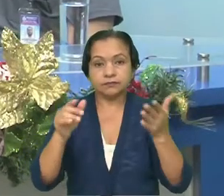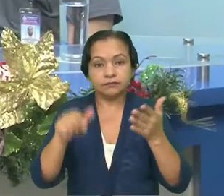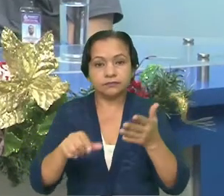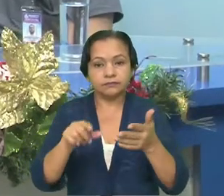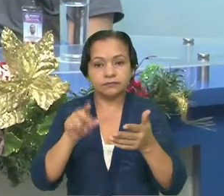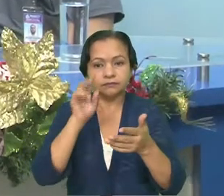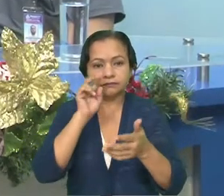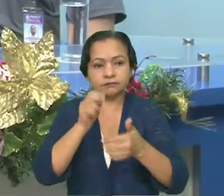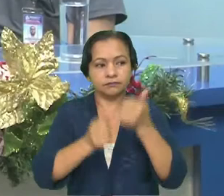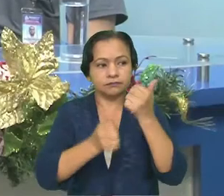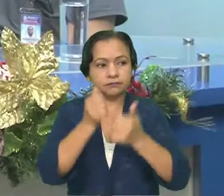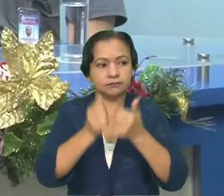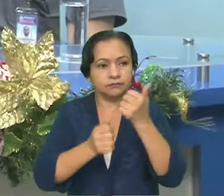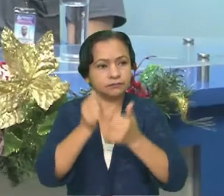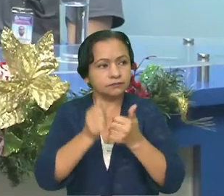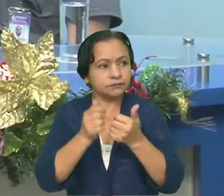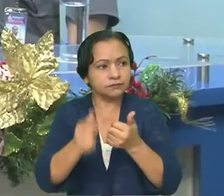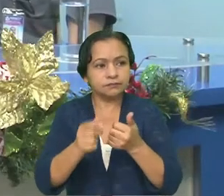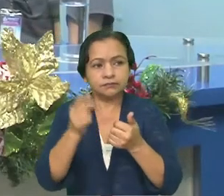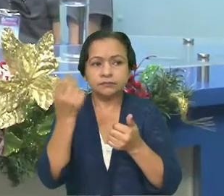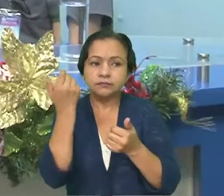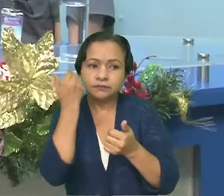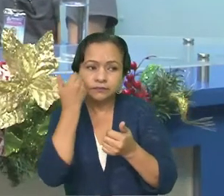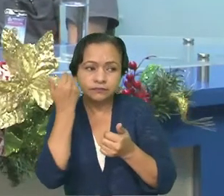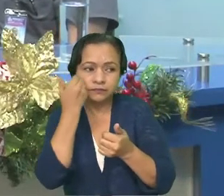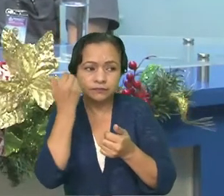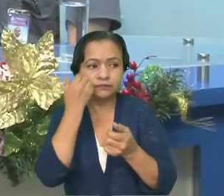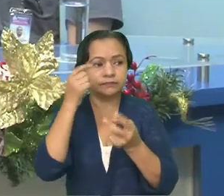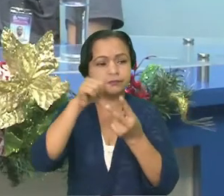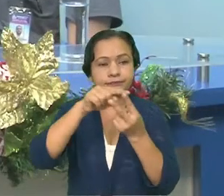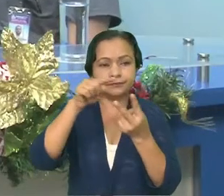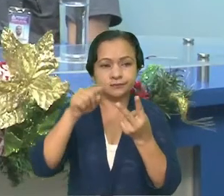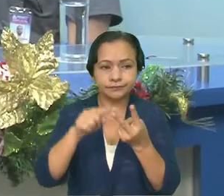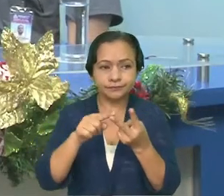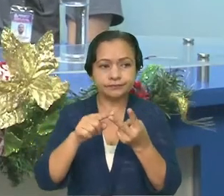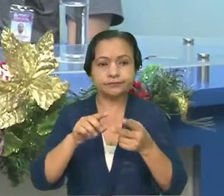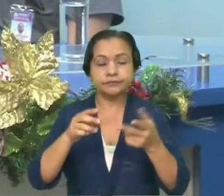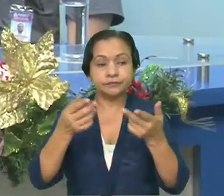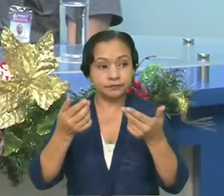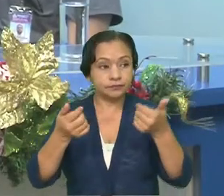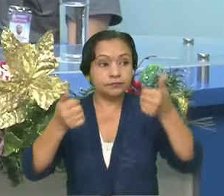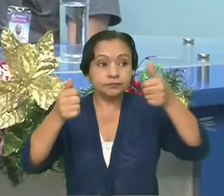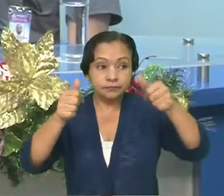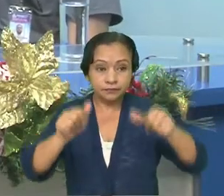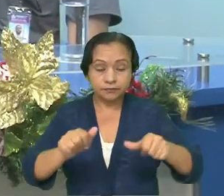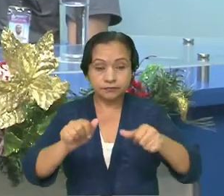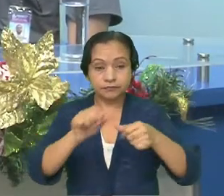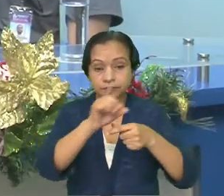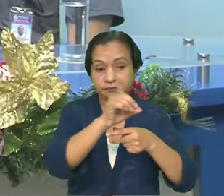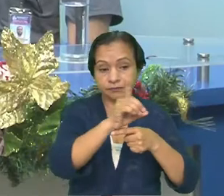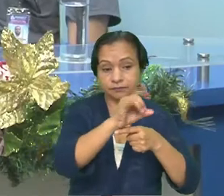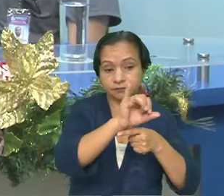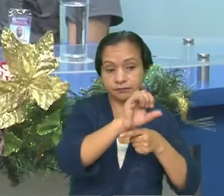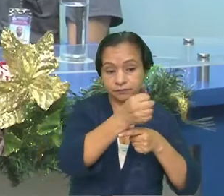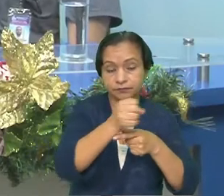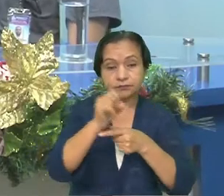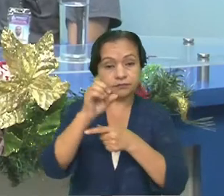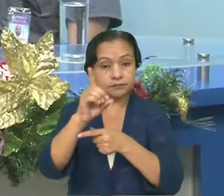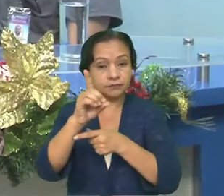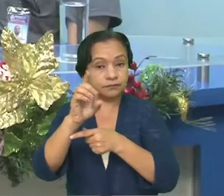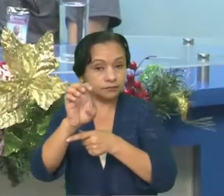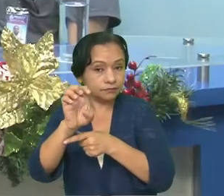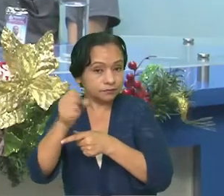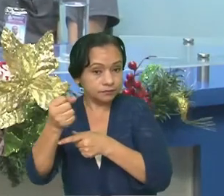empieza a haber un daño en esa mielina. Esas son las enfermedades desmielinizantes. Mm, ¿De acuerdo? Dis y des. Dis y des,